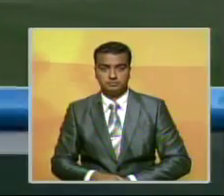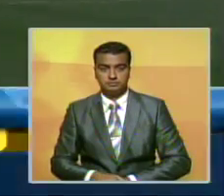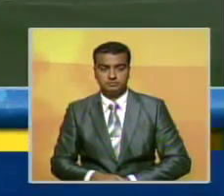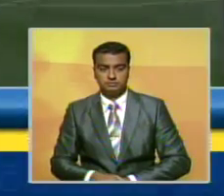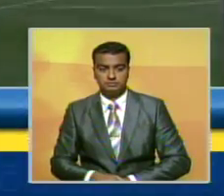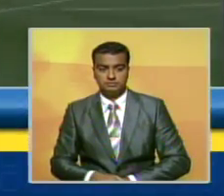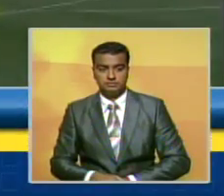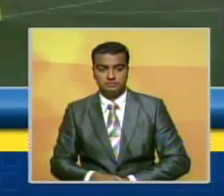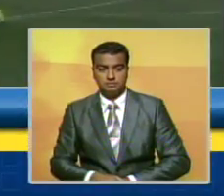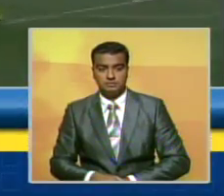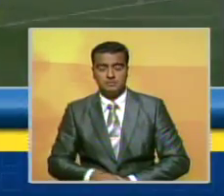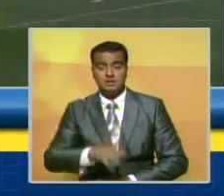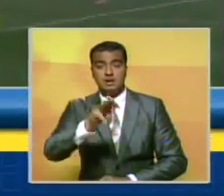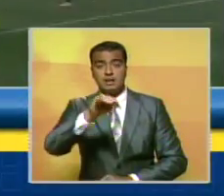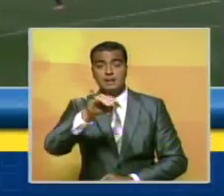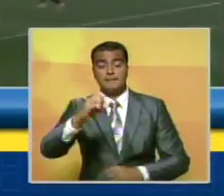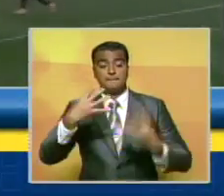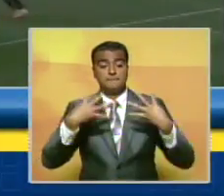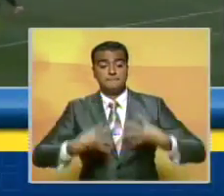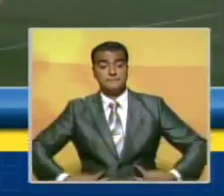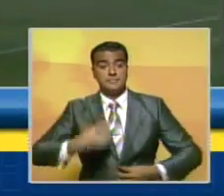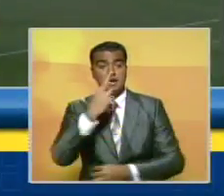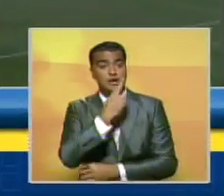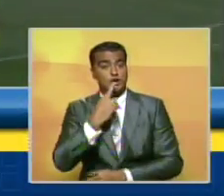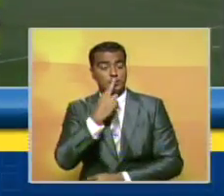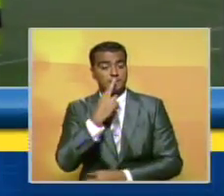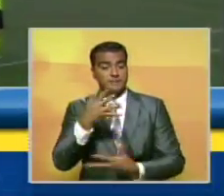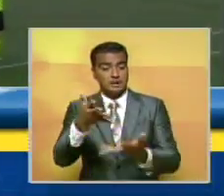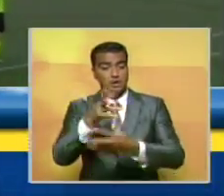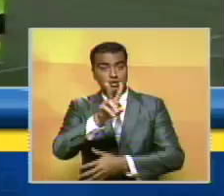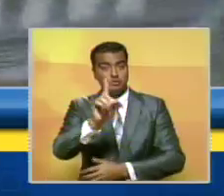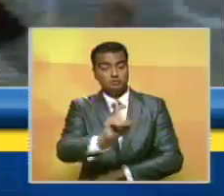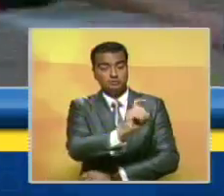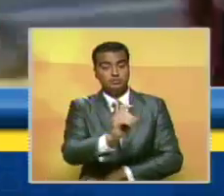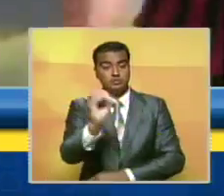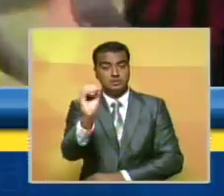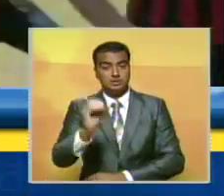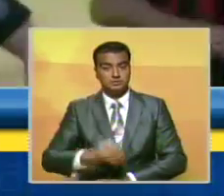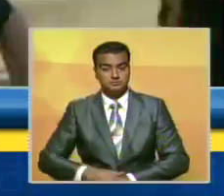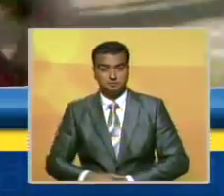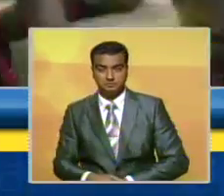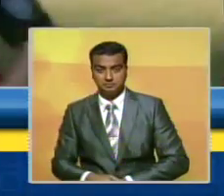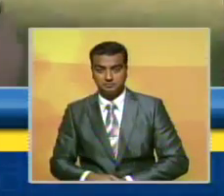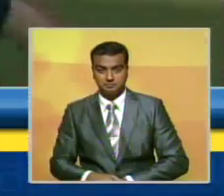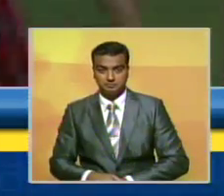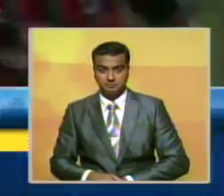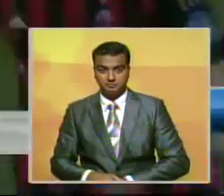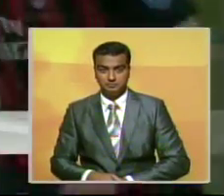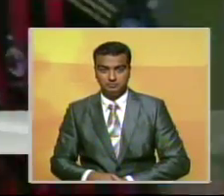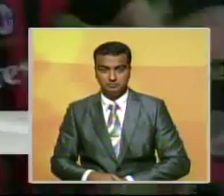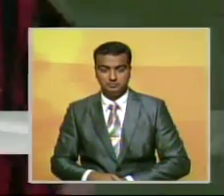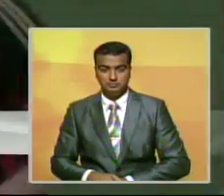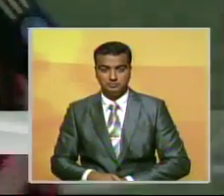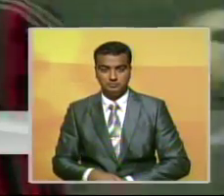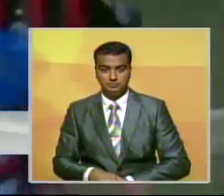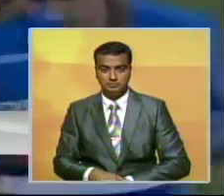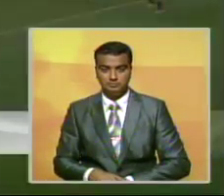Por su parte, el Milan venció a la Sampdoria 2-0 con goles de Tarab al minuto 12 y Remy a los